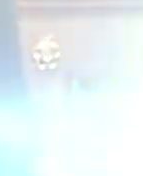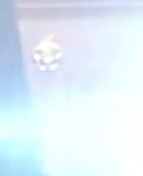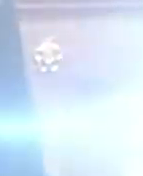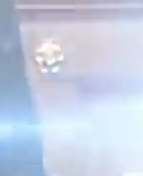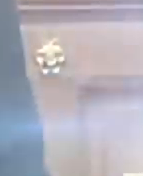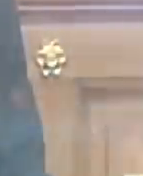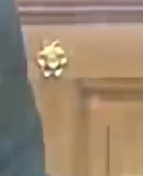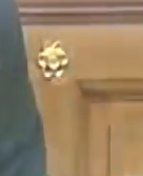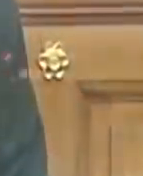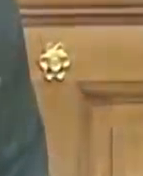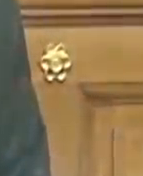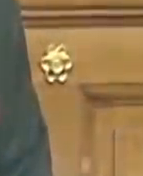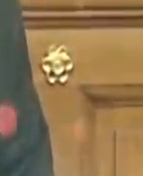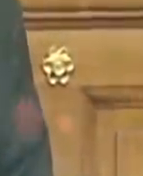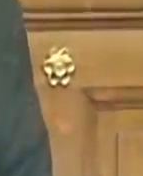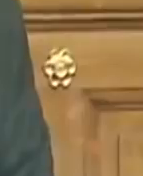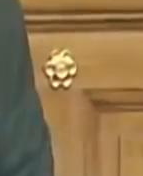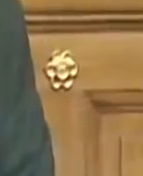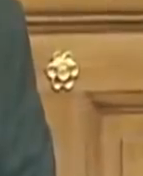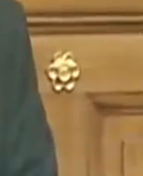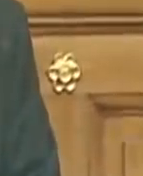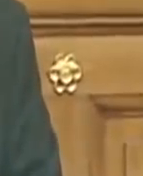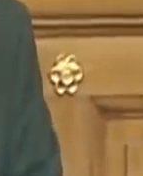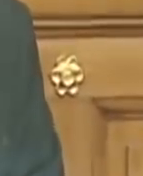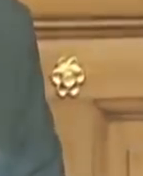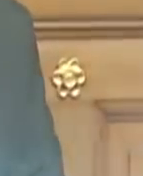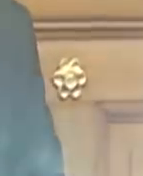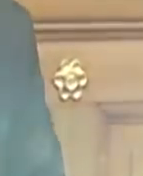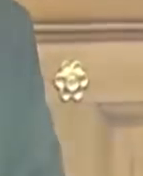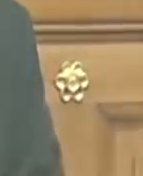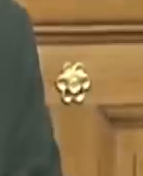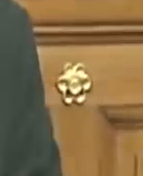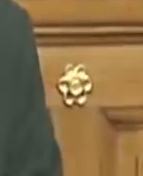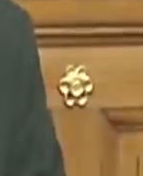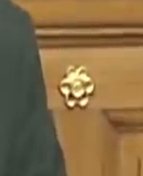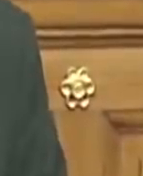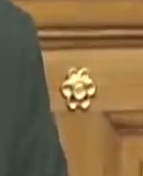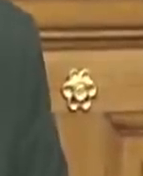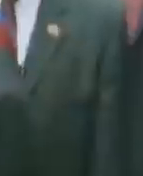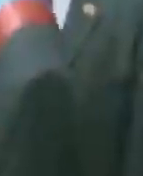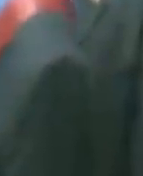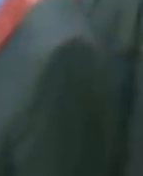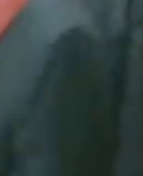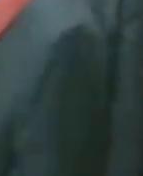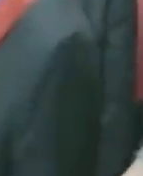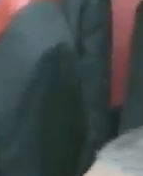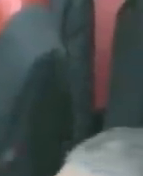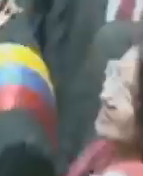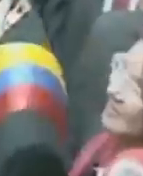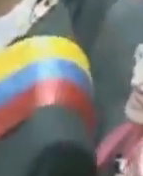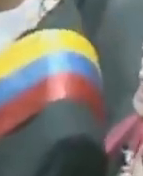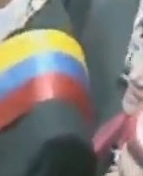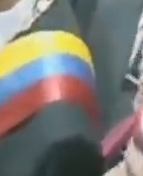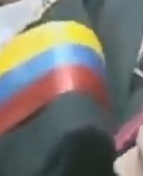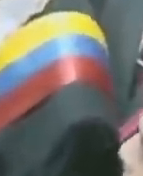su presidencia con amor y con deseos de paz